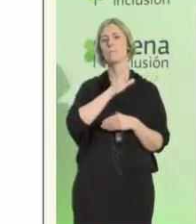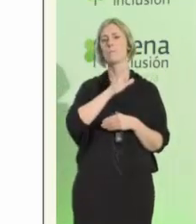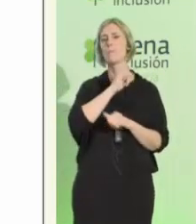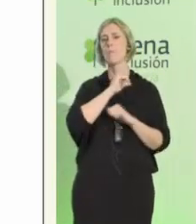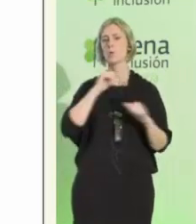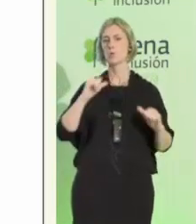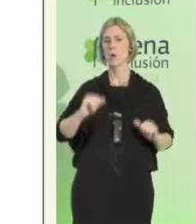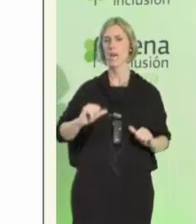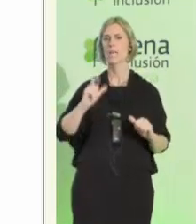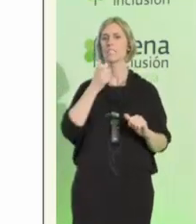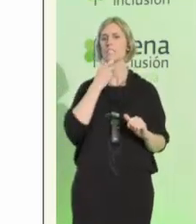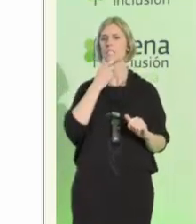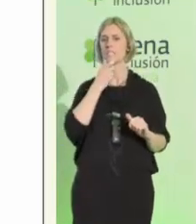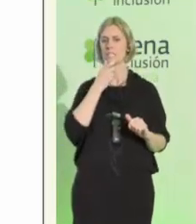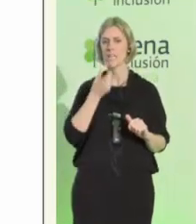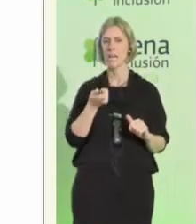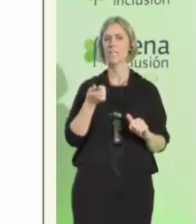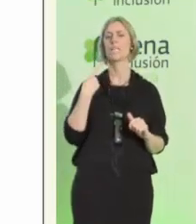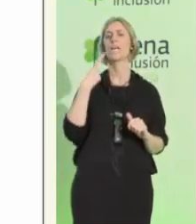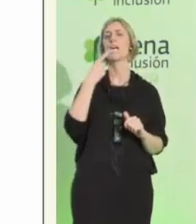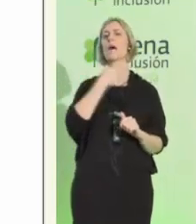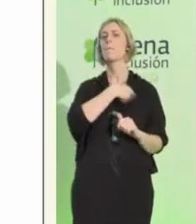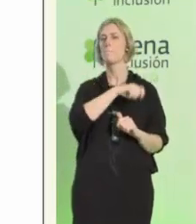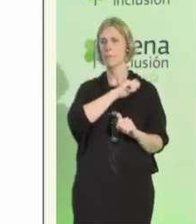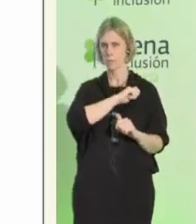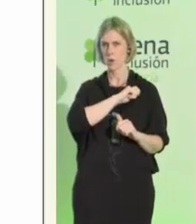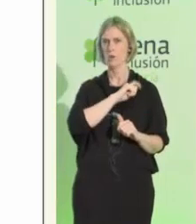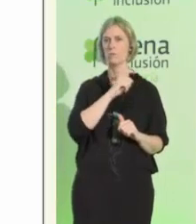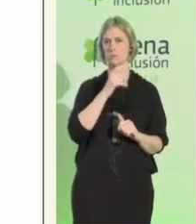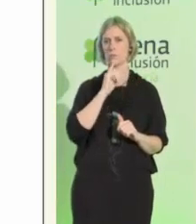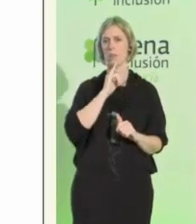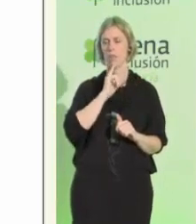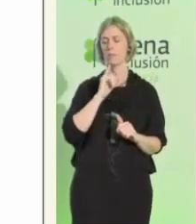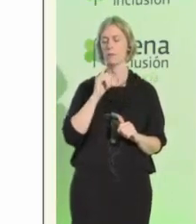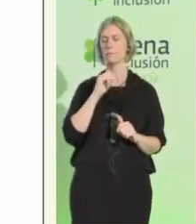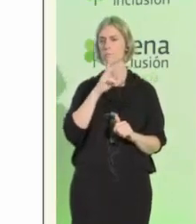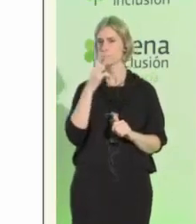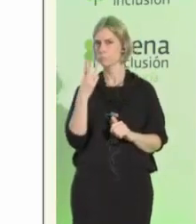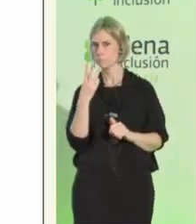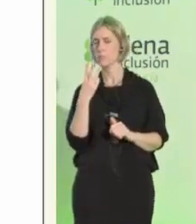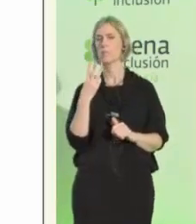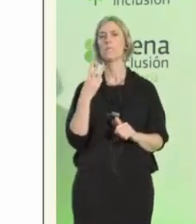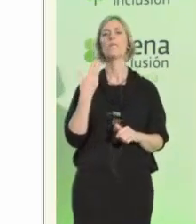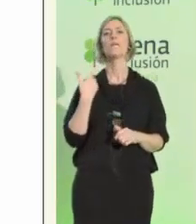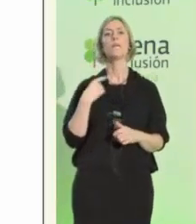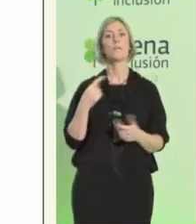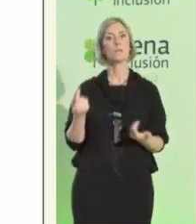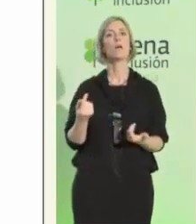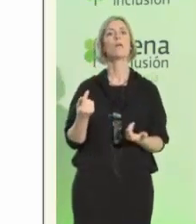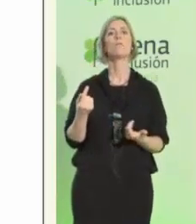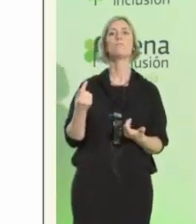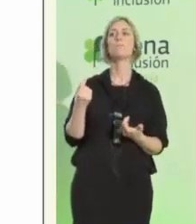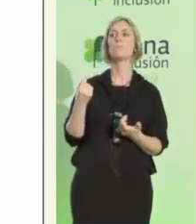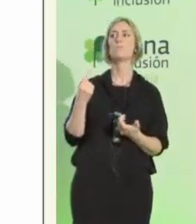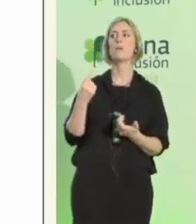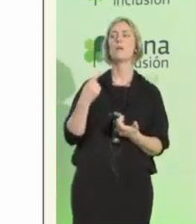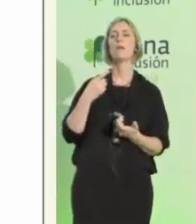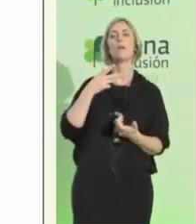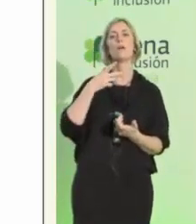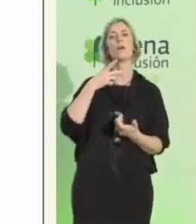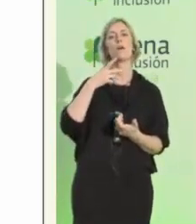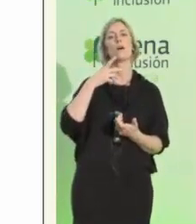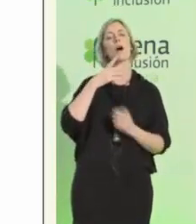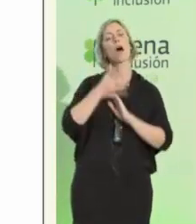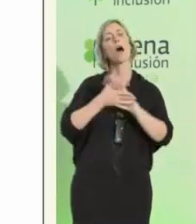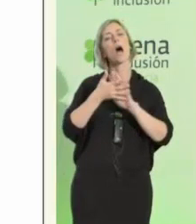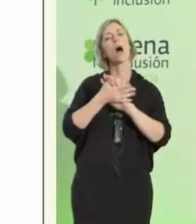Es un material que ha tenido muy buena acogida y que habla de los prejuicios, de los derechos y